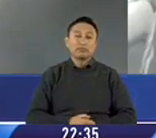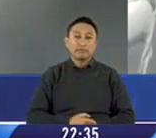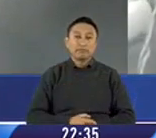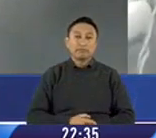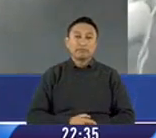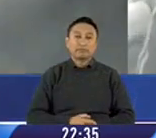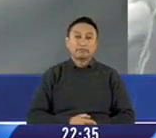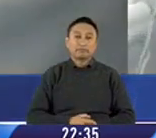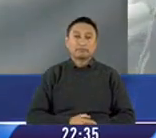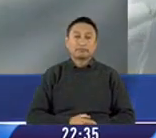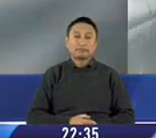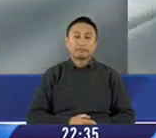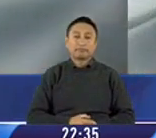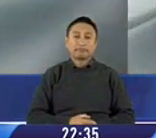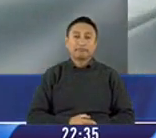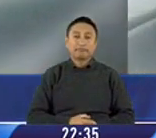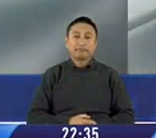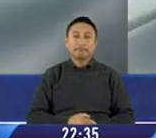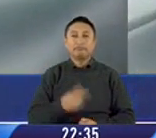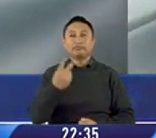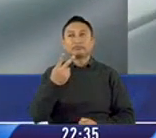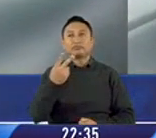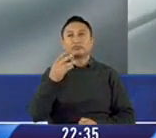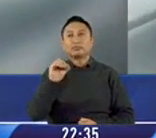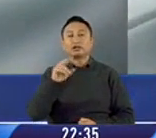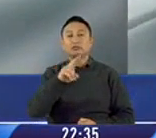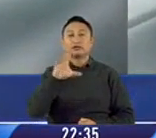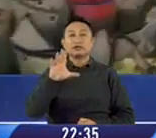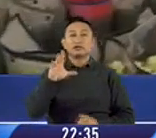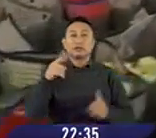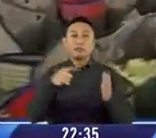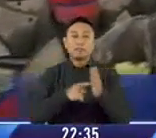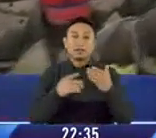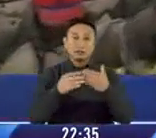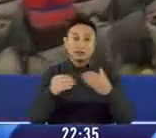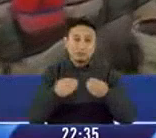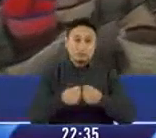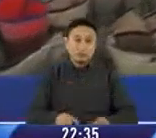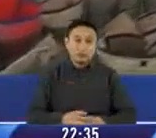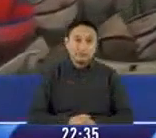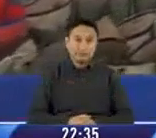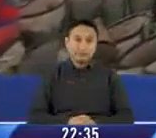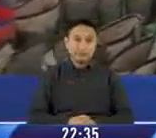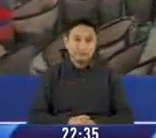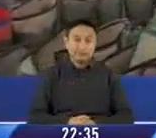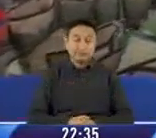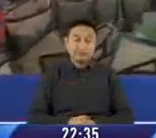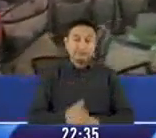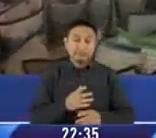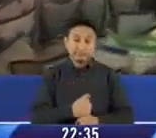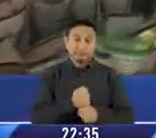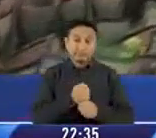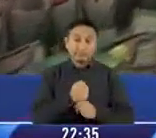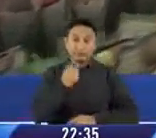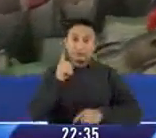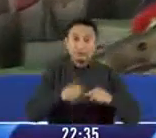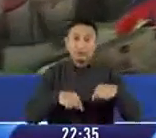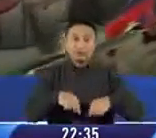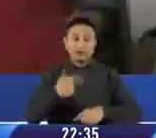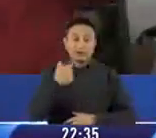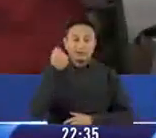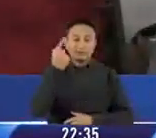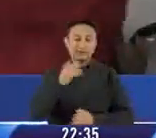un 20%, de unos 20 a 25 mil dólares de pérdida. La afectación económica no se va a recuperar y de eso están